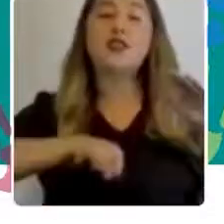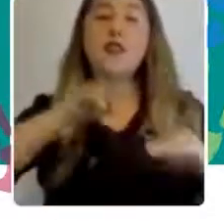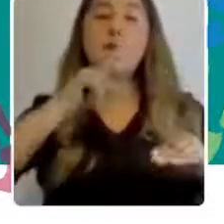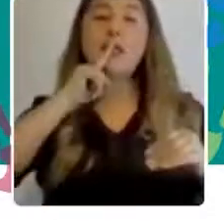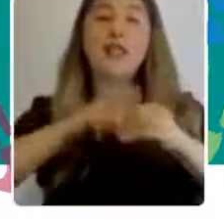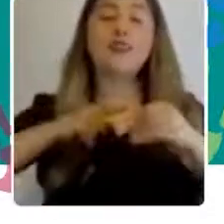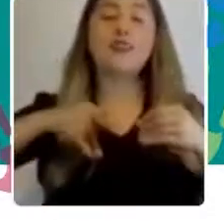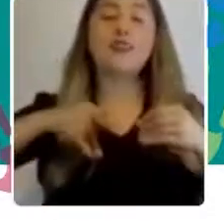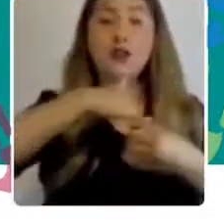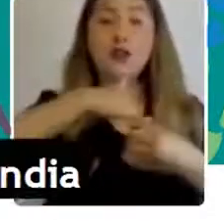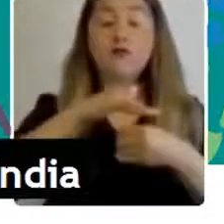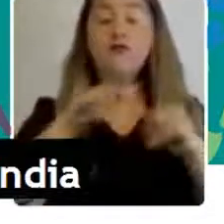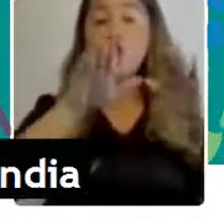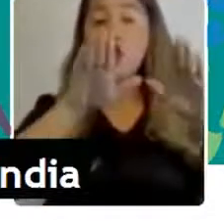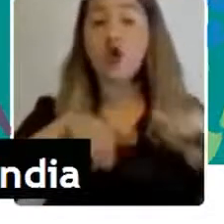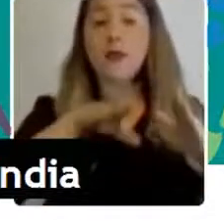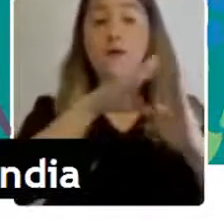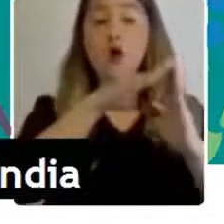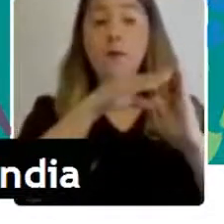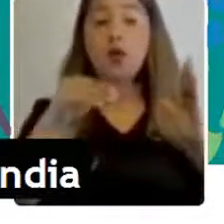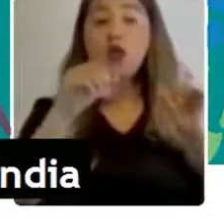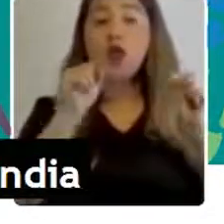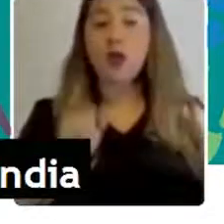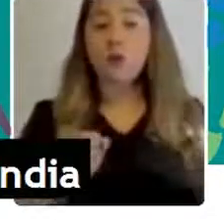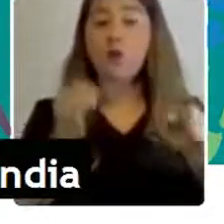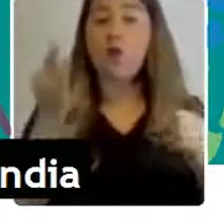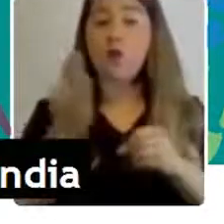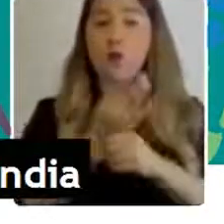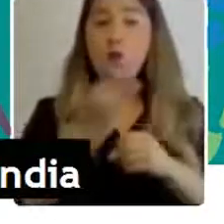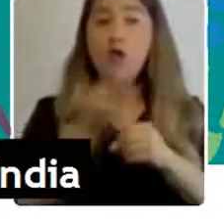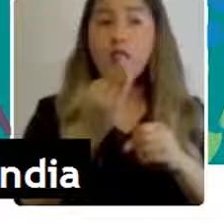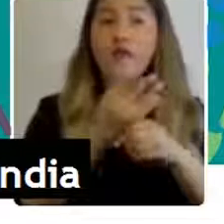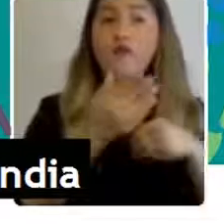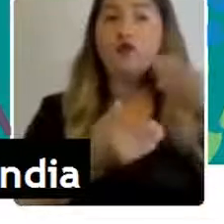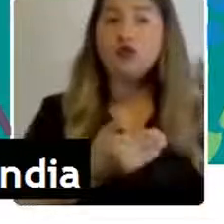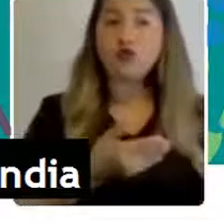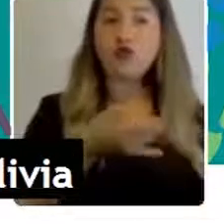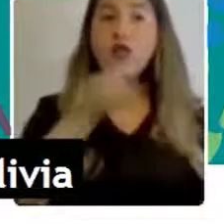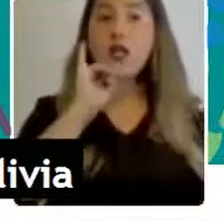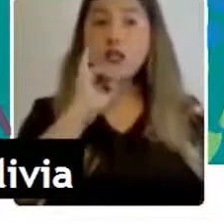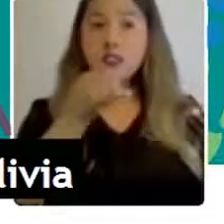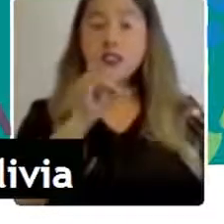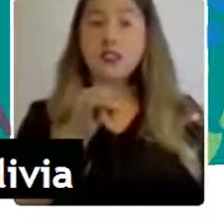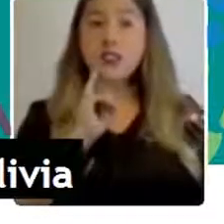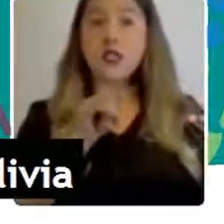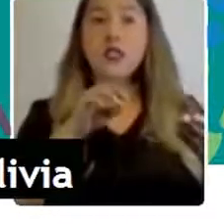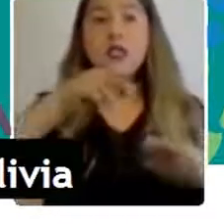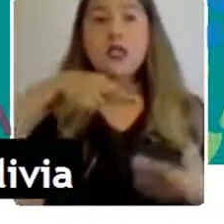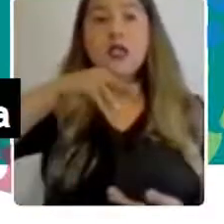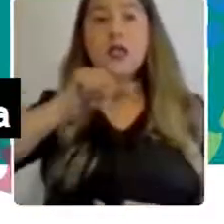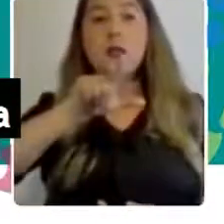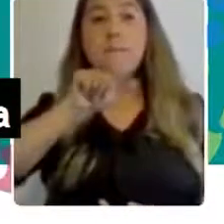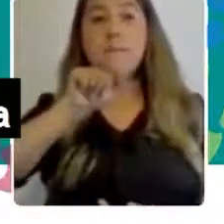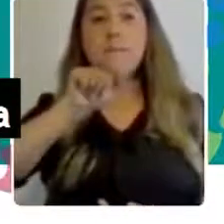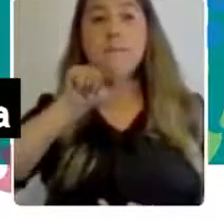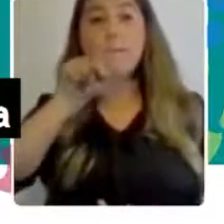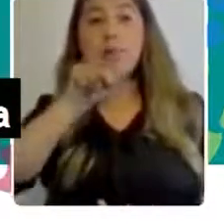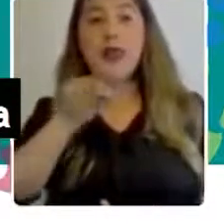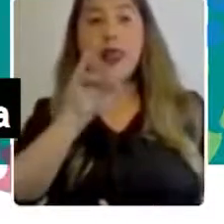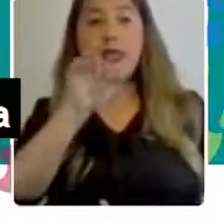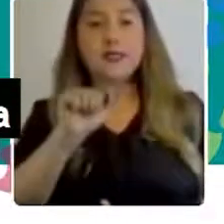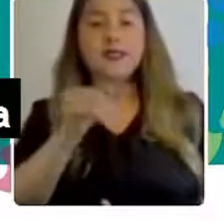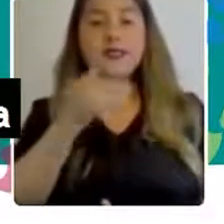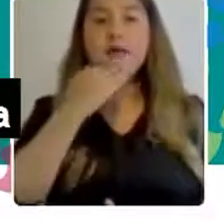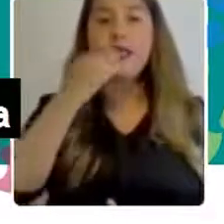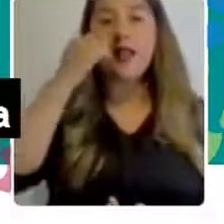pueden funcionar en Malasia no son los mismos que funcionan en la India, no son los mismos que funcionan en Bolivia, no son los mismos que necesariamente